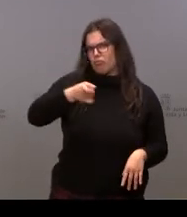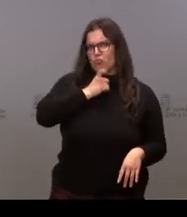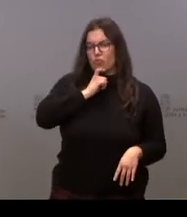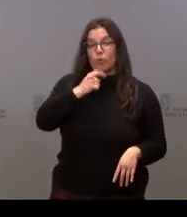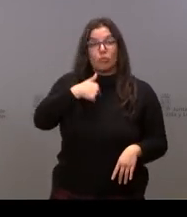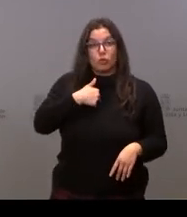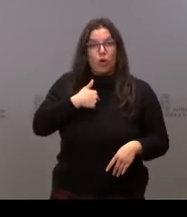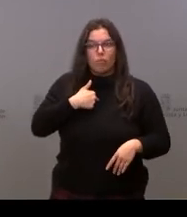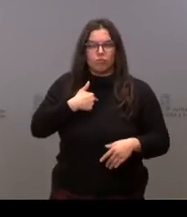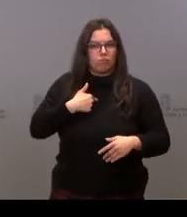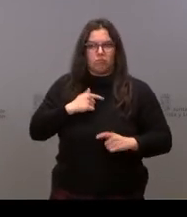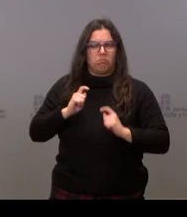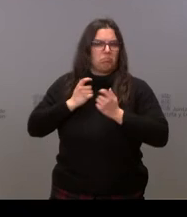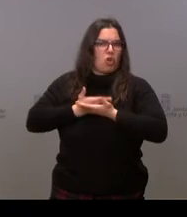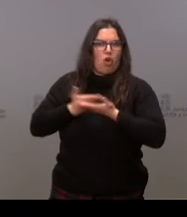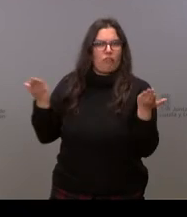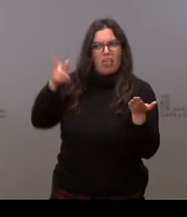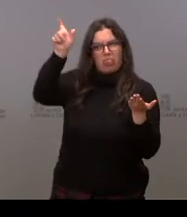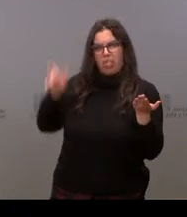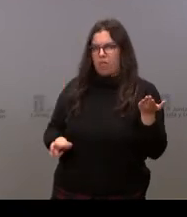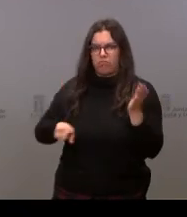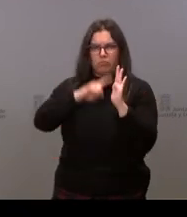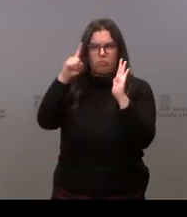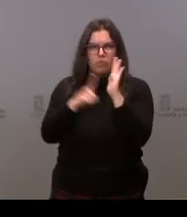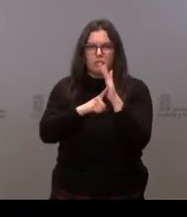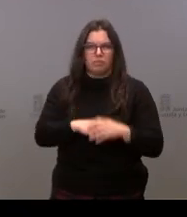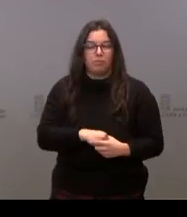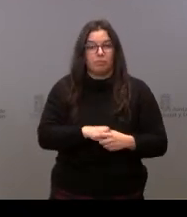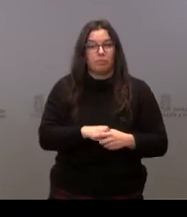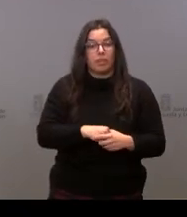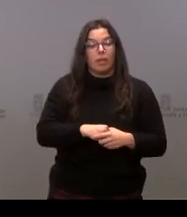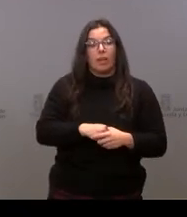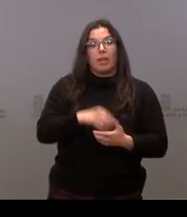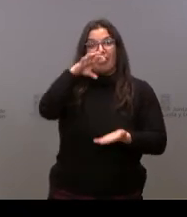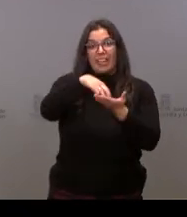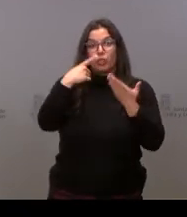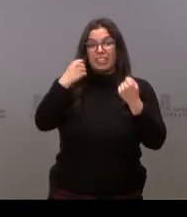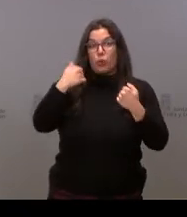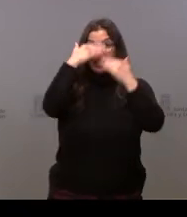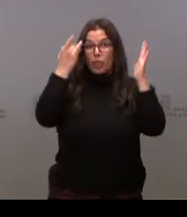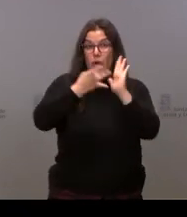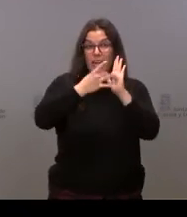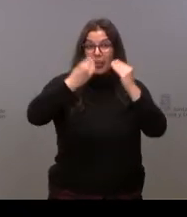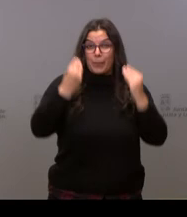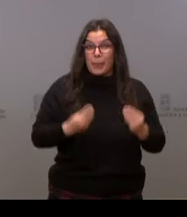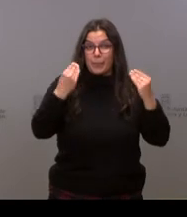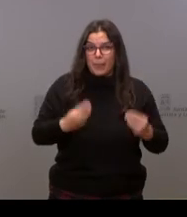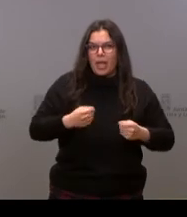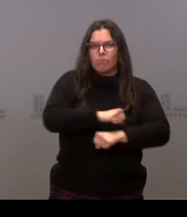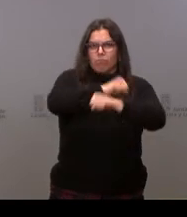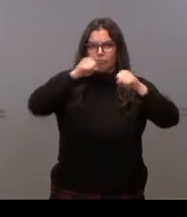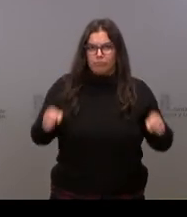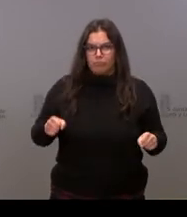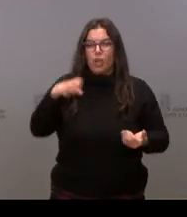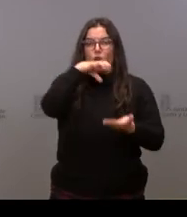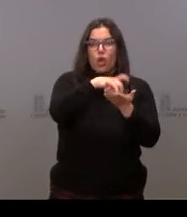luego tengo toda la confianza en su persona reforzar la atención primaria de calidad con consultorios y centros de